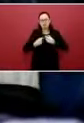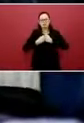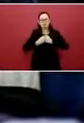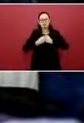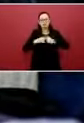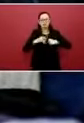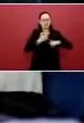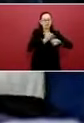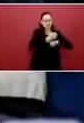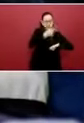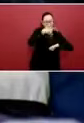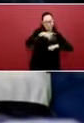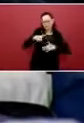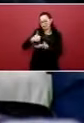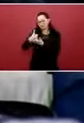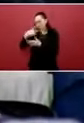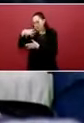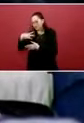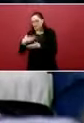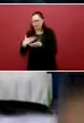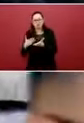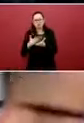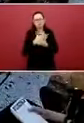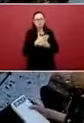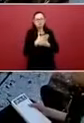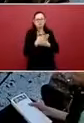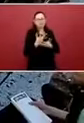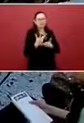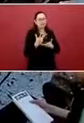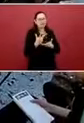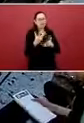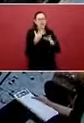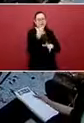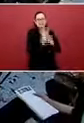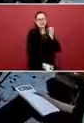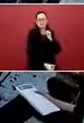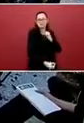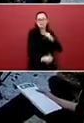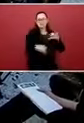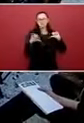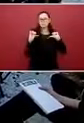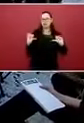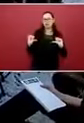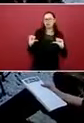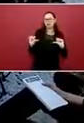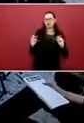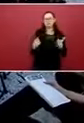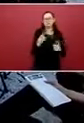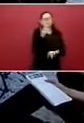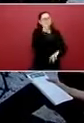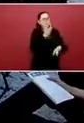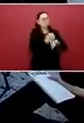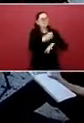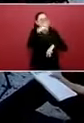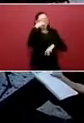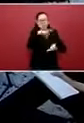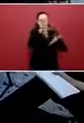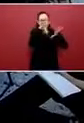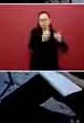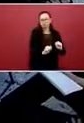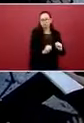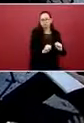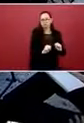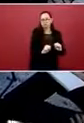y vaya, no hay un marco legal todavía bien regido en donde lo detienen en el Estado de México y de ahí se puede